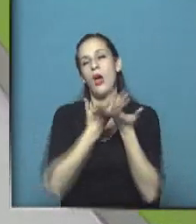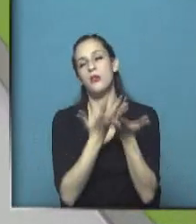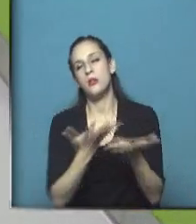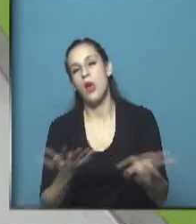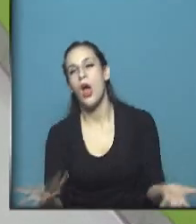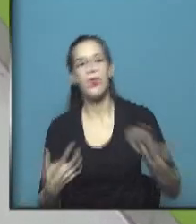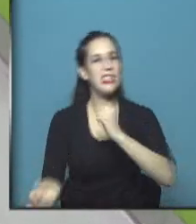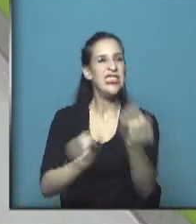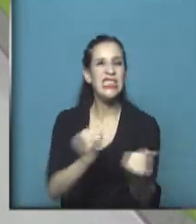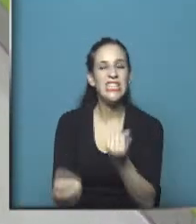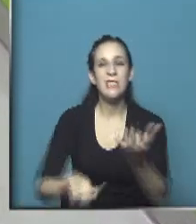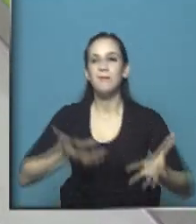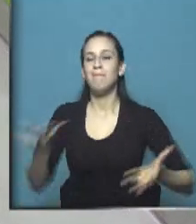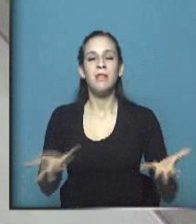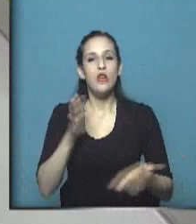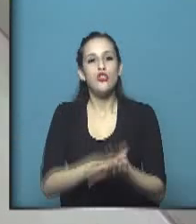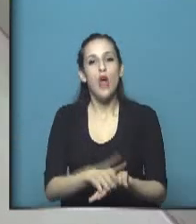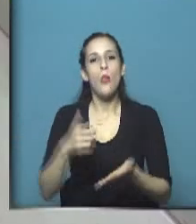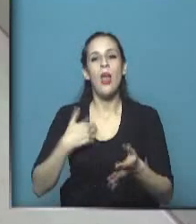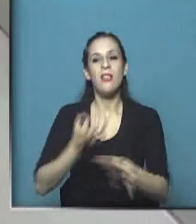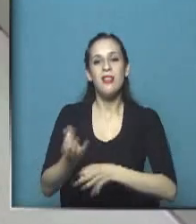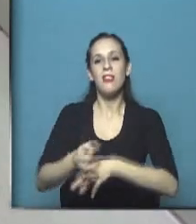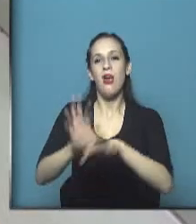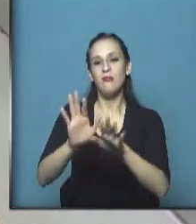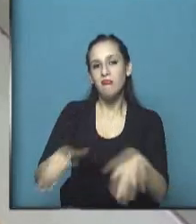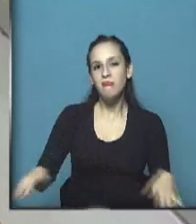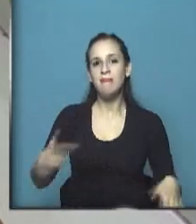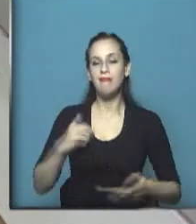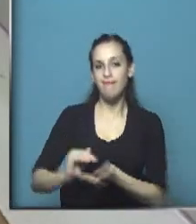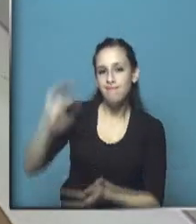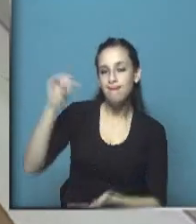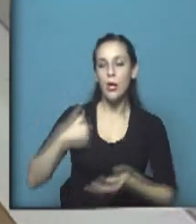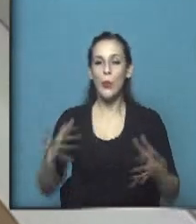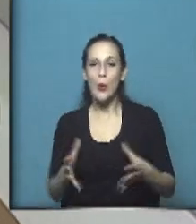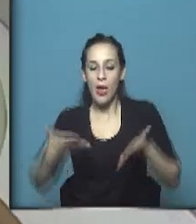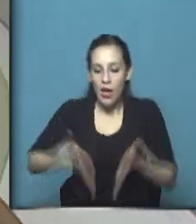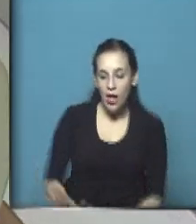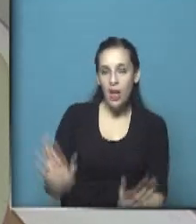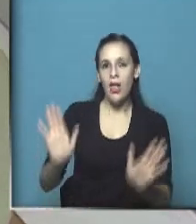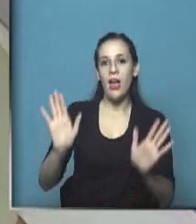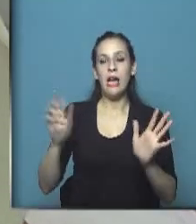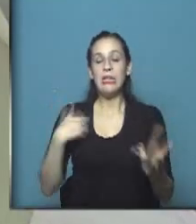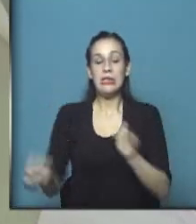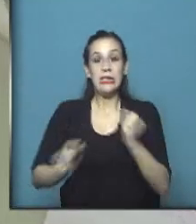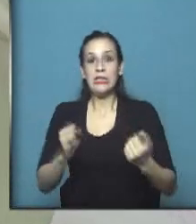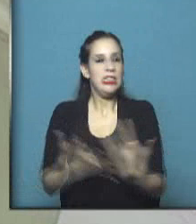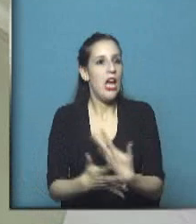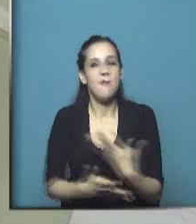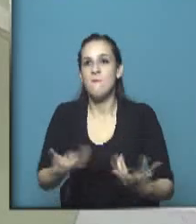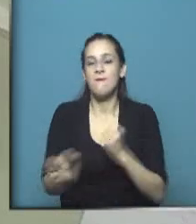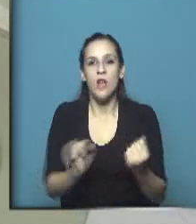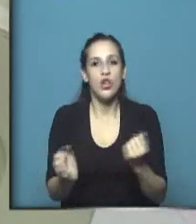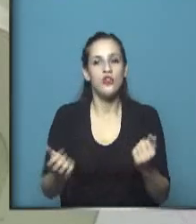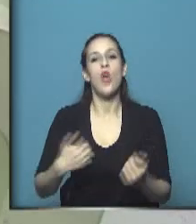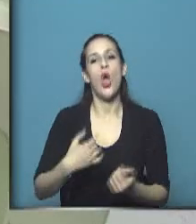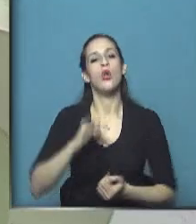muy estresada, porque hablando de la crianza, acabo de parir, no sé, estoy criando un bebé recién nacido, estoy superada de cansancio, voy a tomar